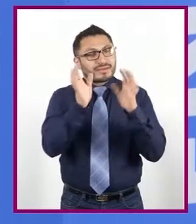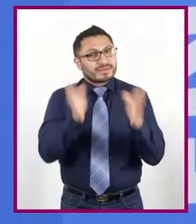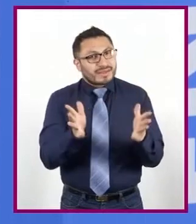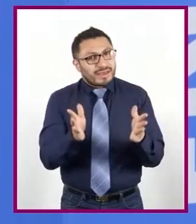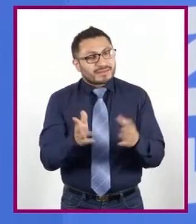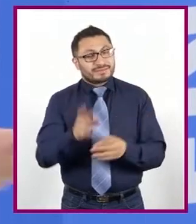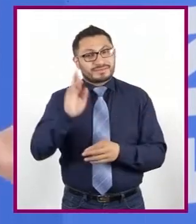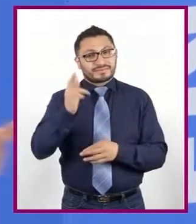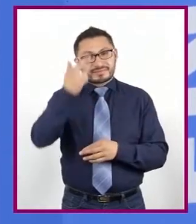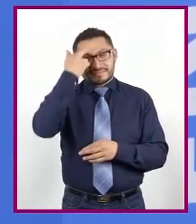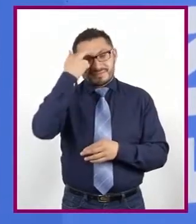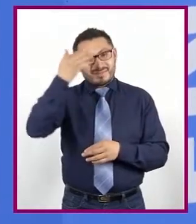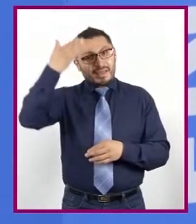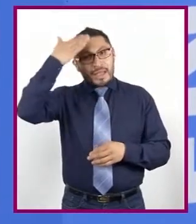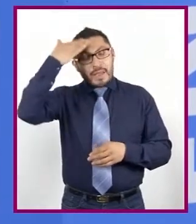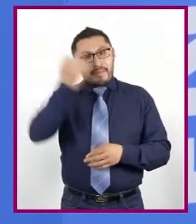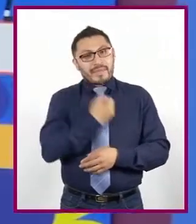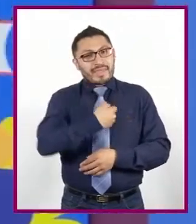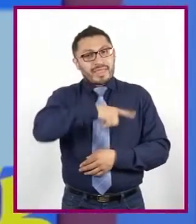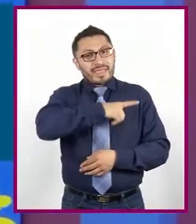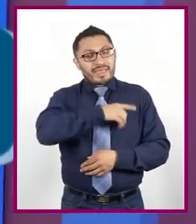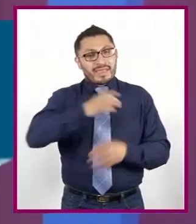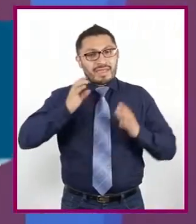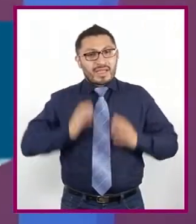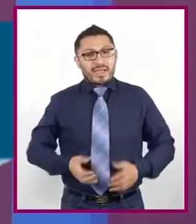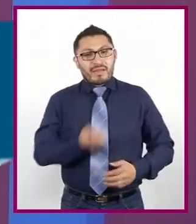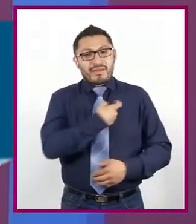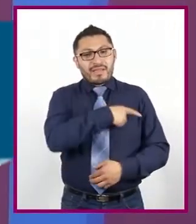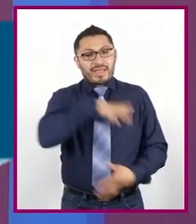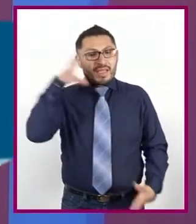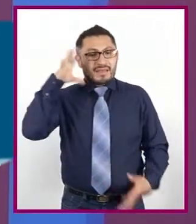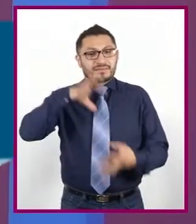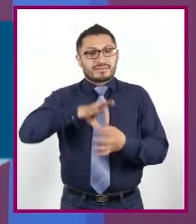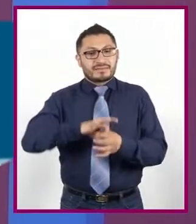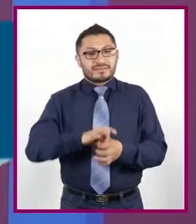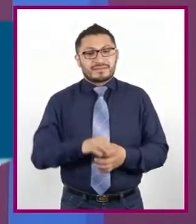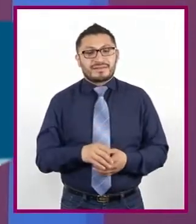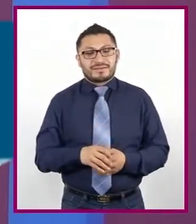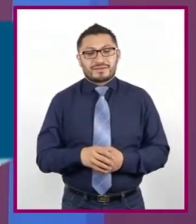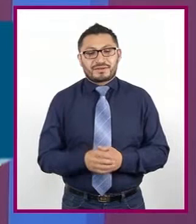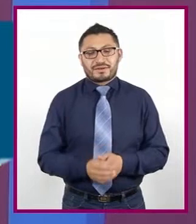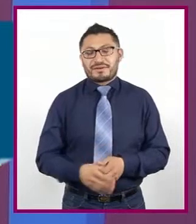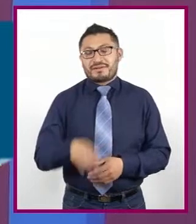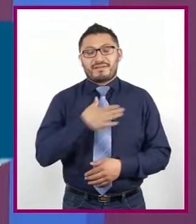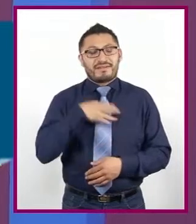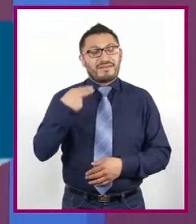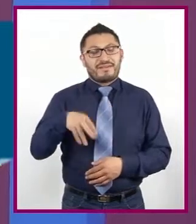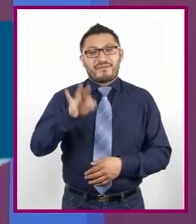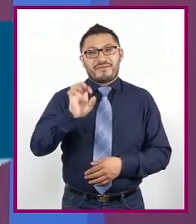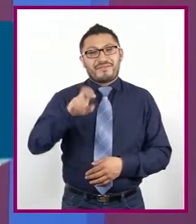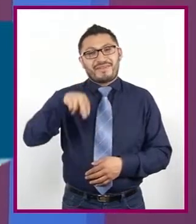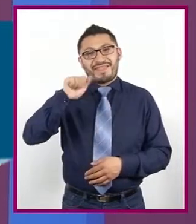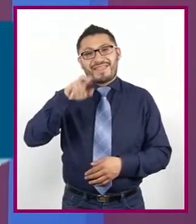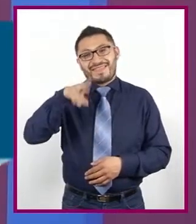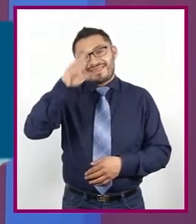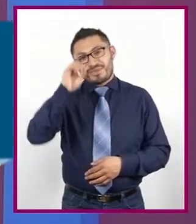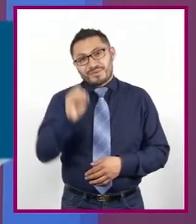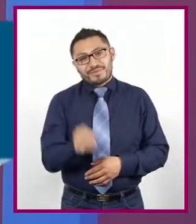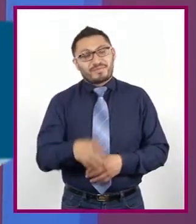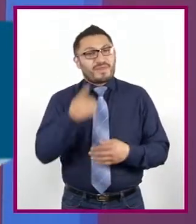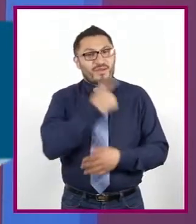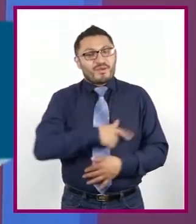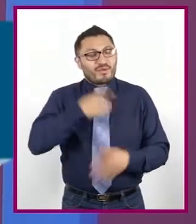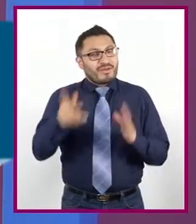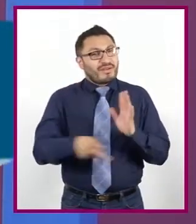mantener mente sana en cuerpo sano. Soy el profesor Fernando Santamaría Gutiérrez y es un gusto encontrarnos por